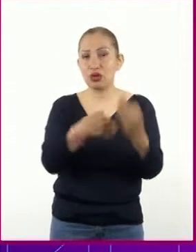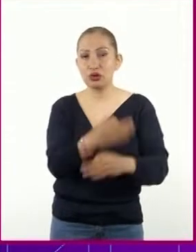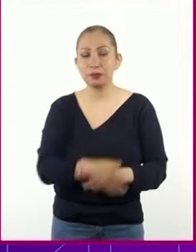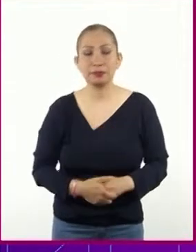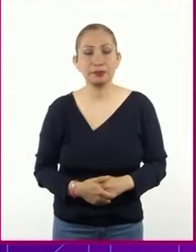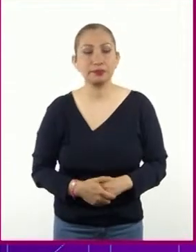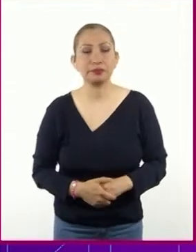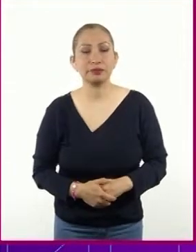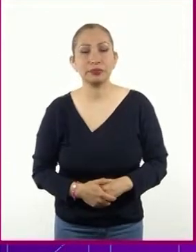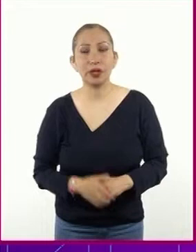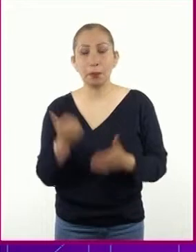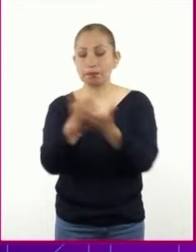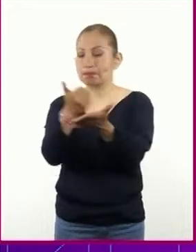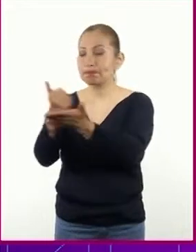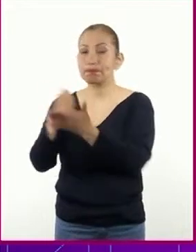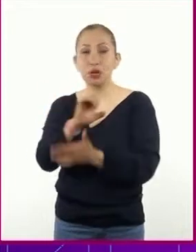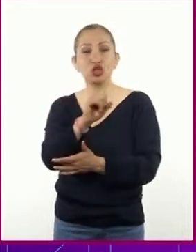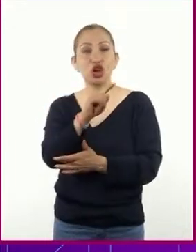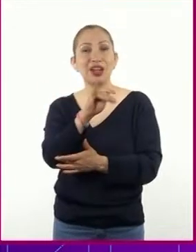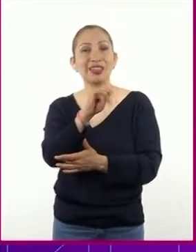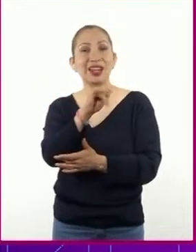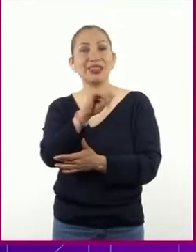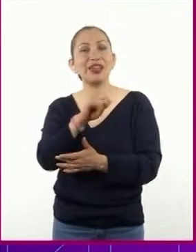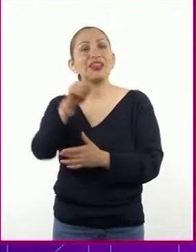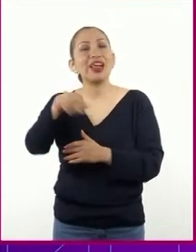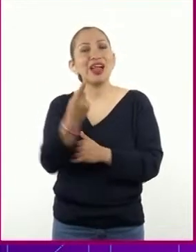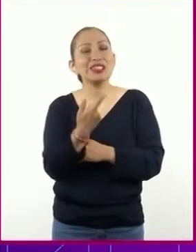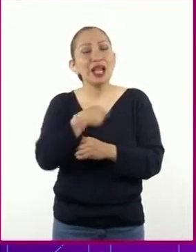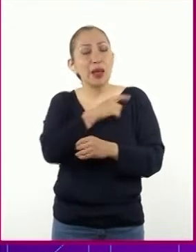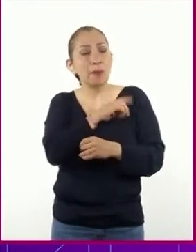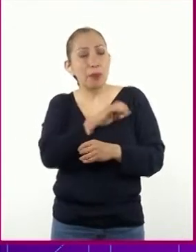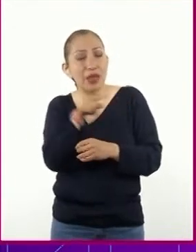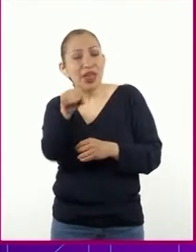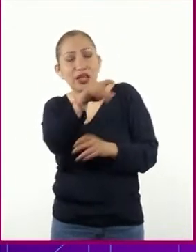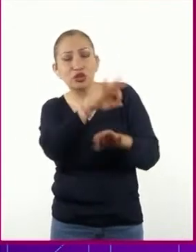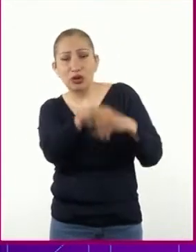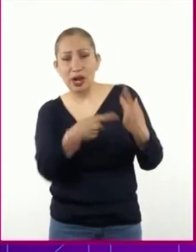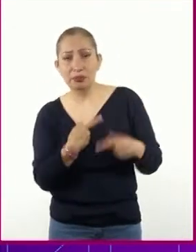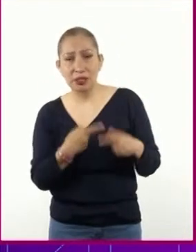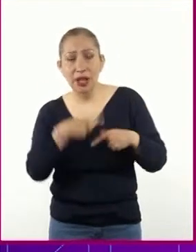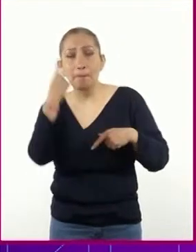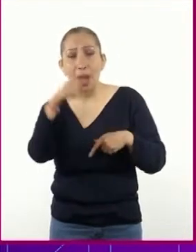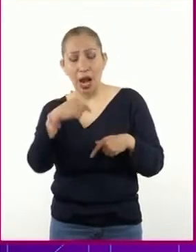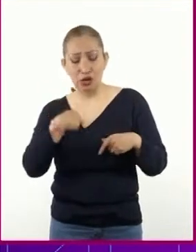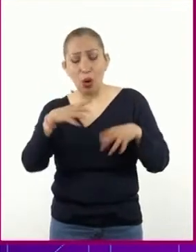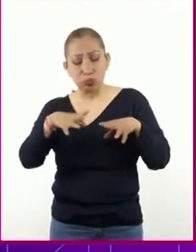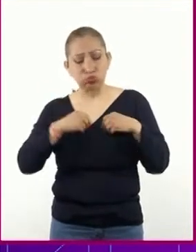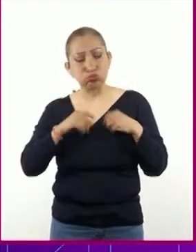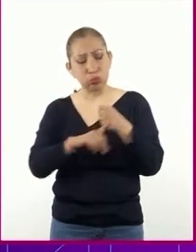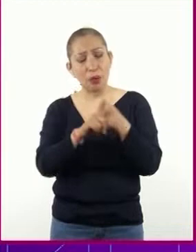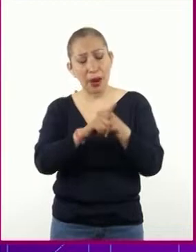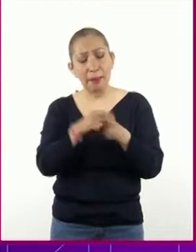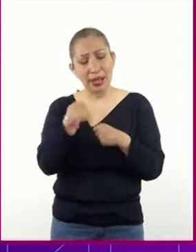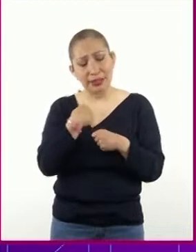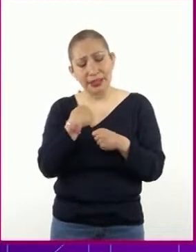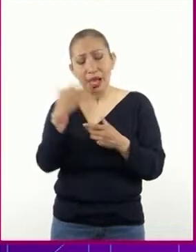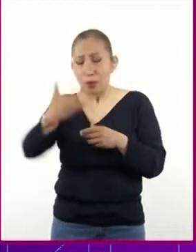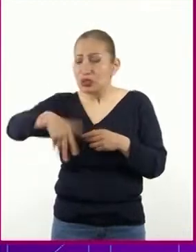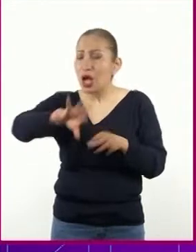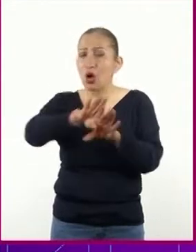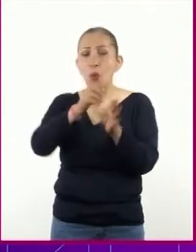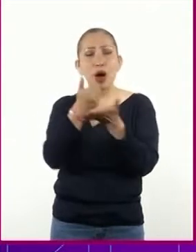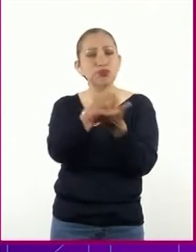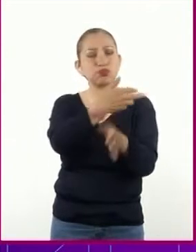todos. Solidaridad se refiere a la disposición de los ciudadanos para asumir los problemas de otros en la búsqueda